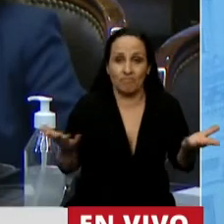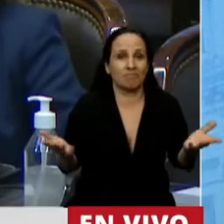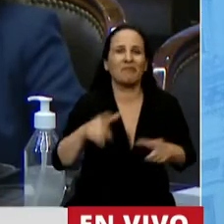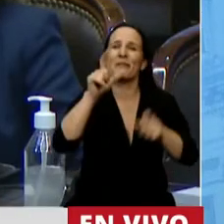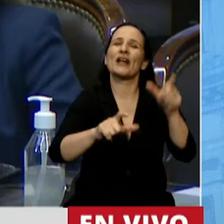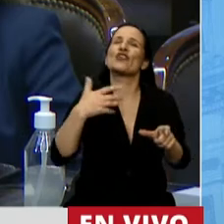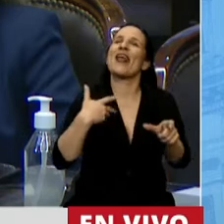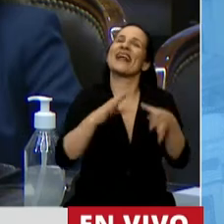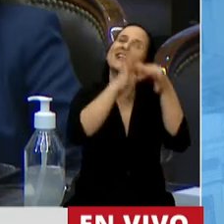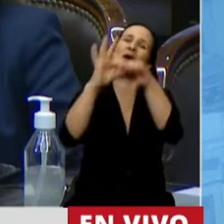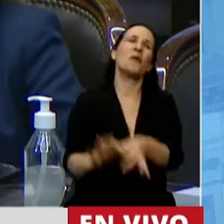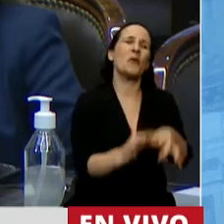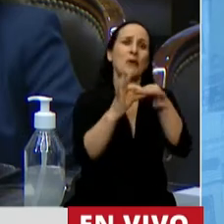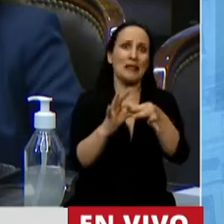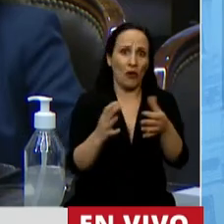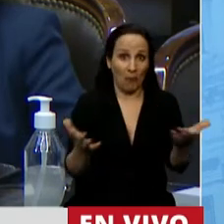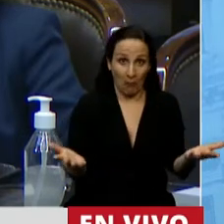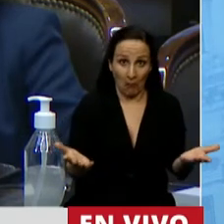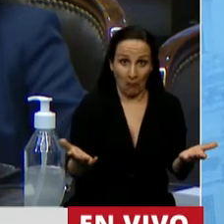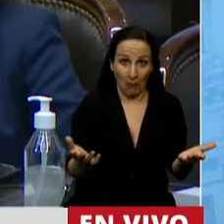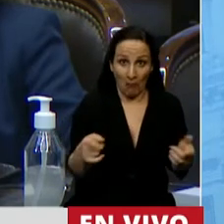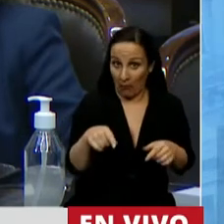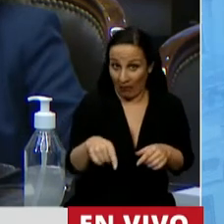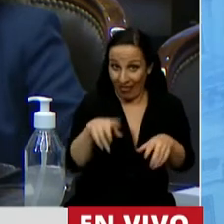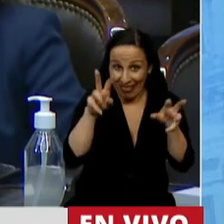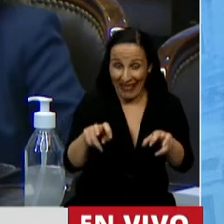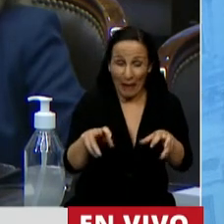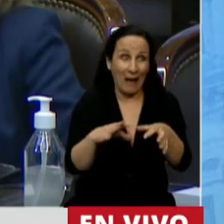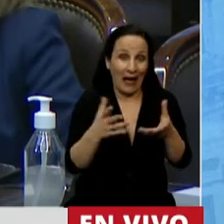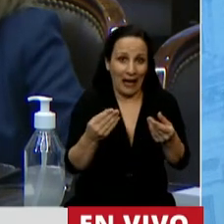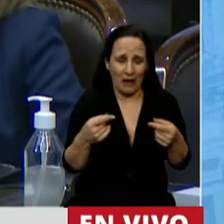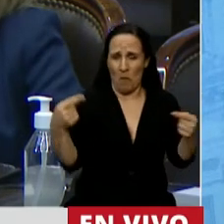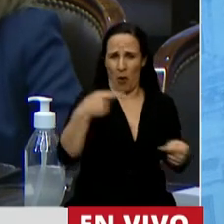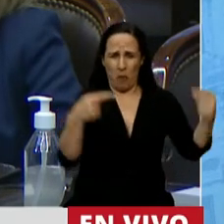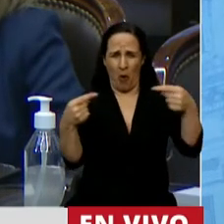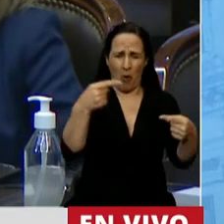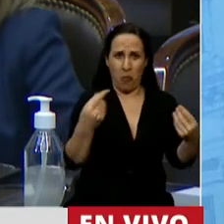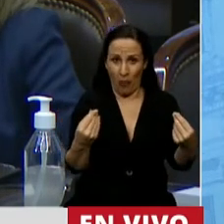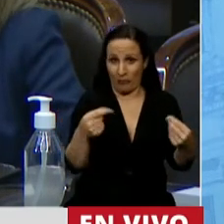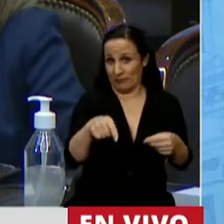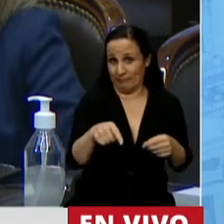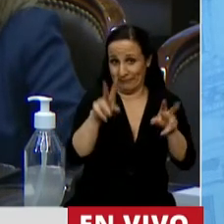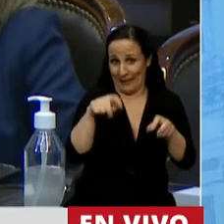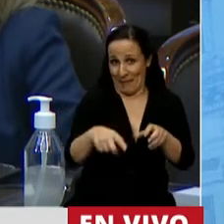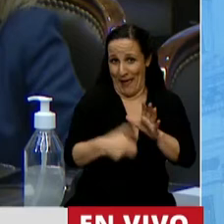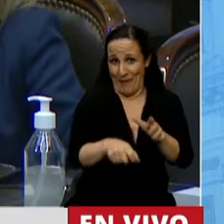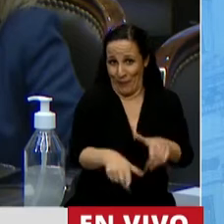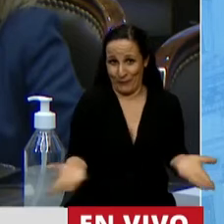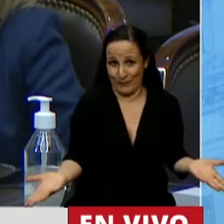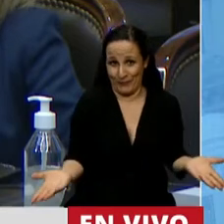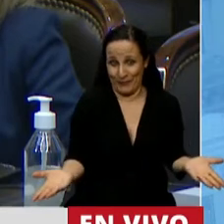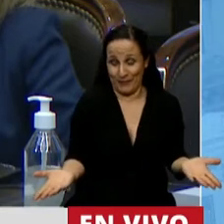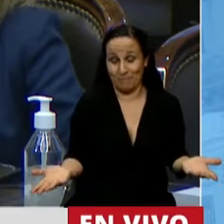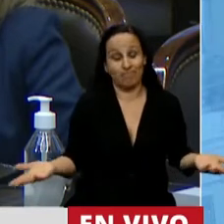un tema que realmente nos divide es la discusión del proyecto que estamos tratando hoy. Presidente, yo creo que